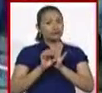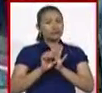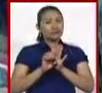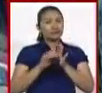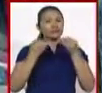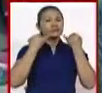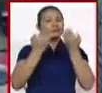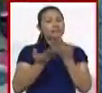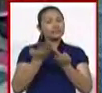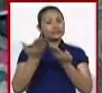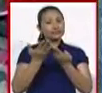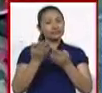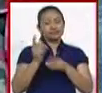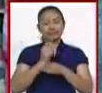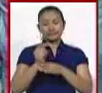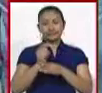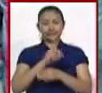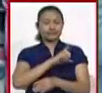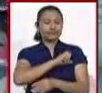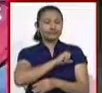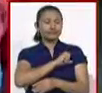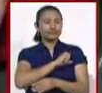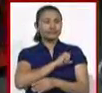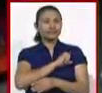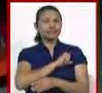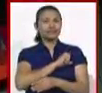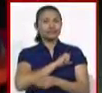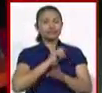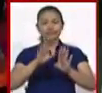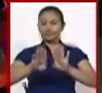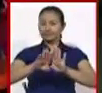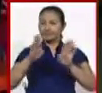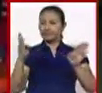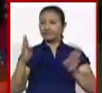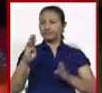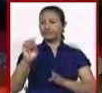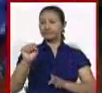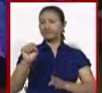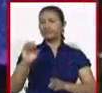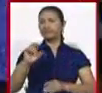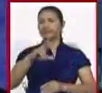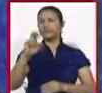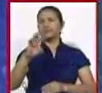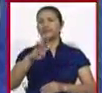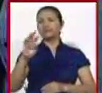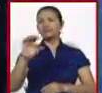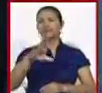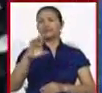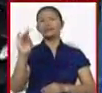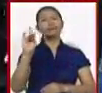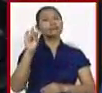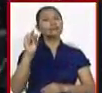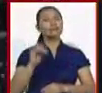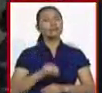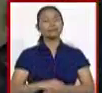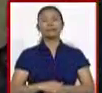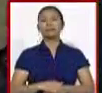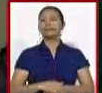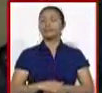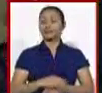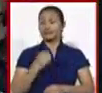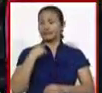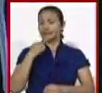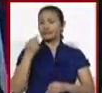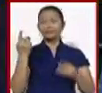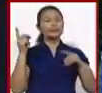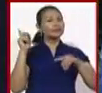un informe sencillo, un informe técnico que la policía para dar apertura al SOAT, te cobra 300, 400, 500 bolivianos. Y aquí los